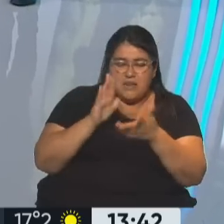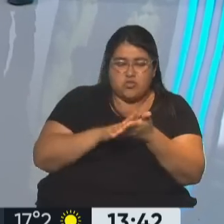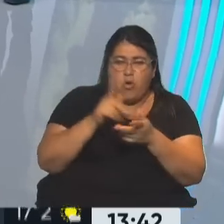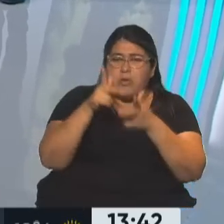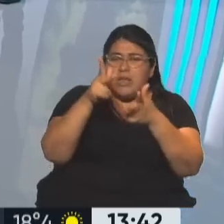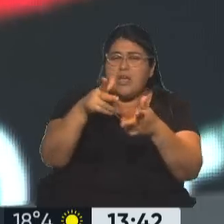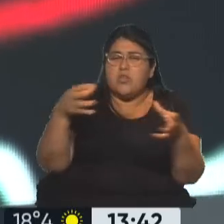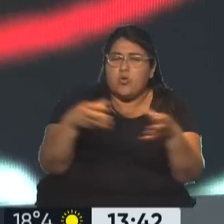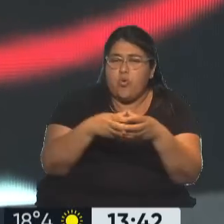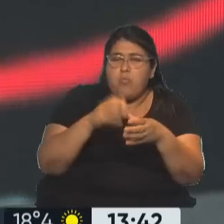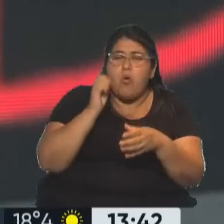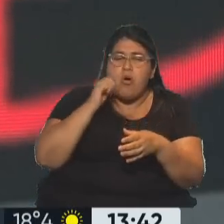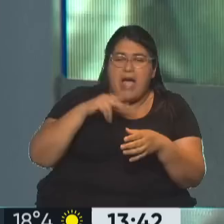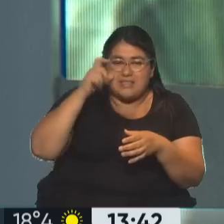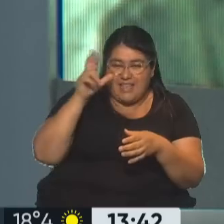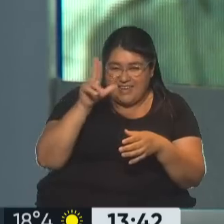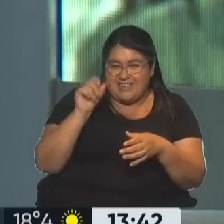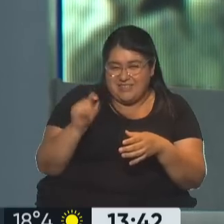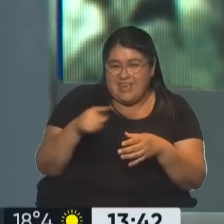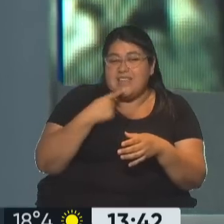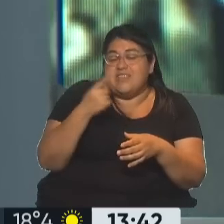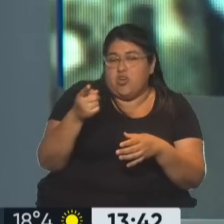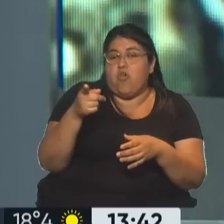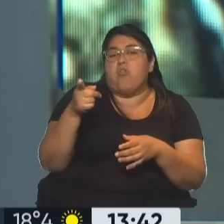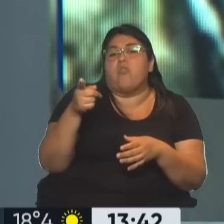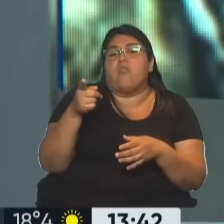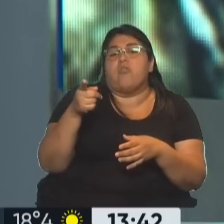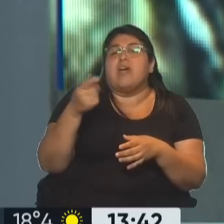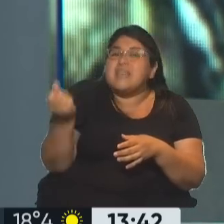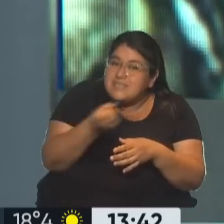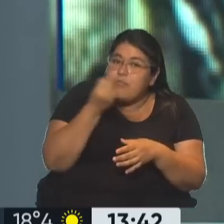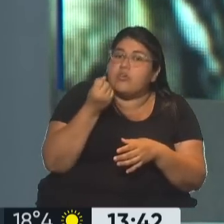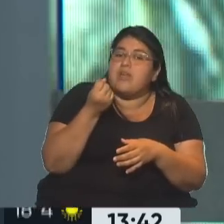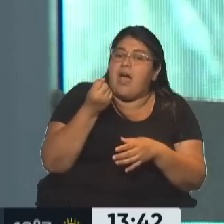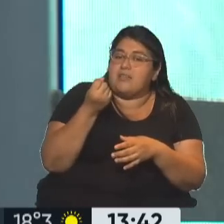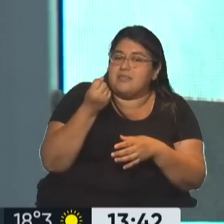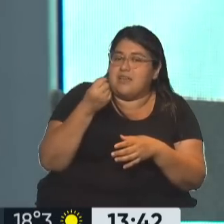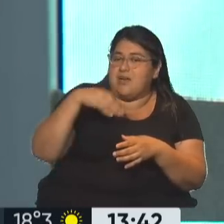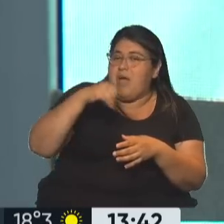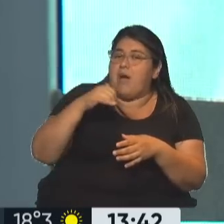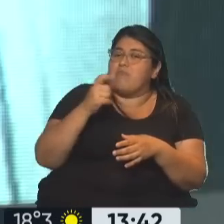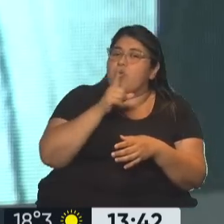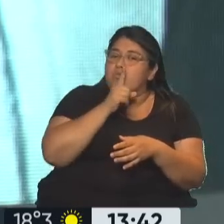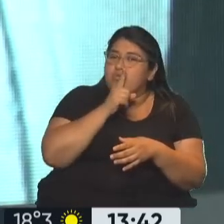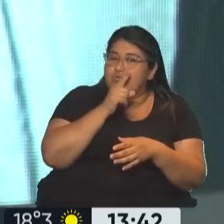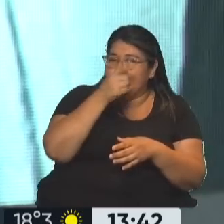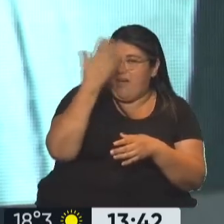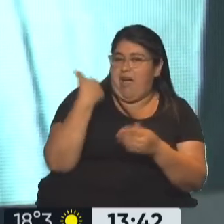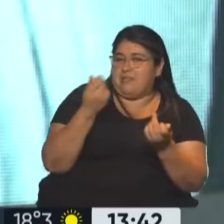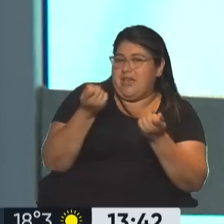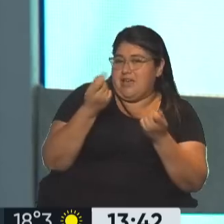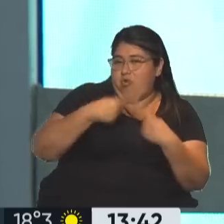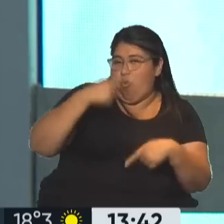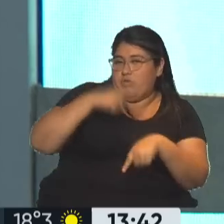del grupo Wagner? Prigozhin. Exacto. Dijo, es importante Bakhmut, porque Bakhmut es el teatro de operaciones de estos